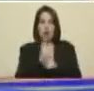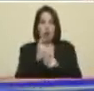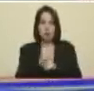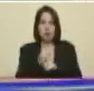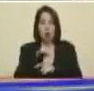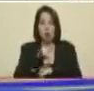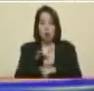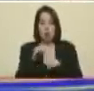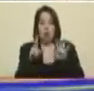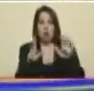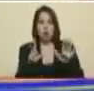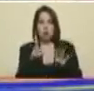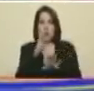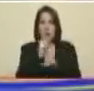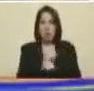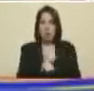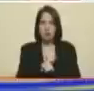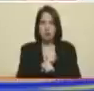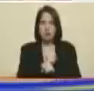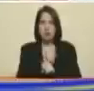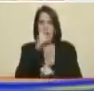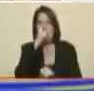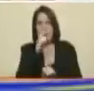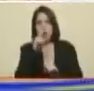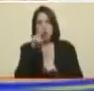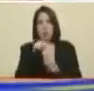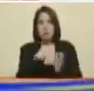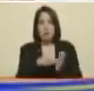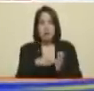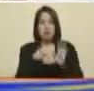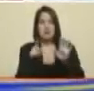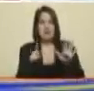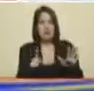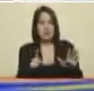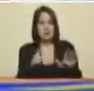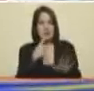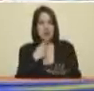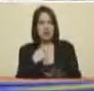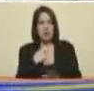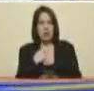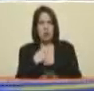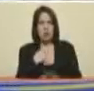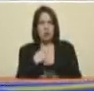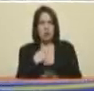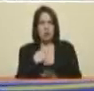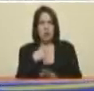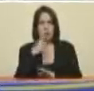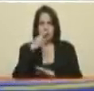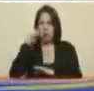noche del año 2006, y me dijo, Nicolás,